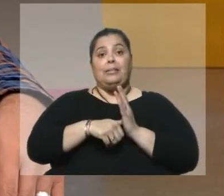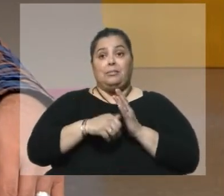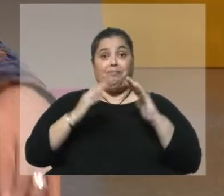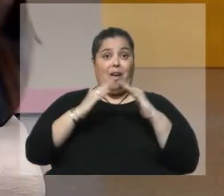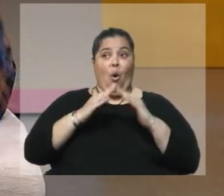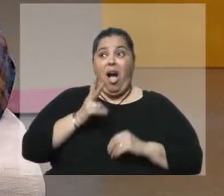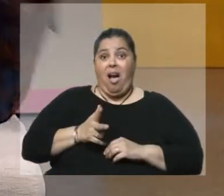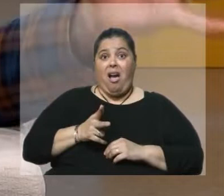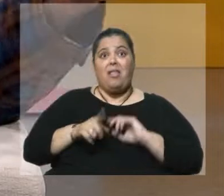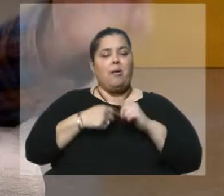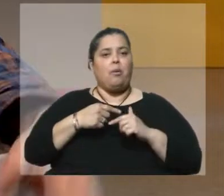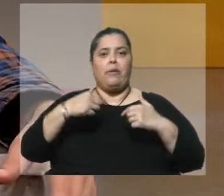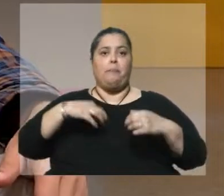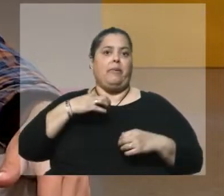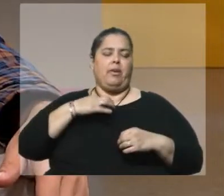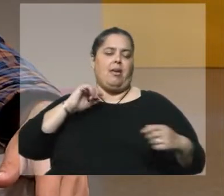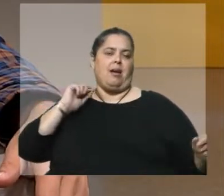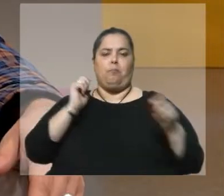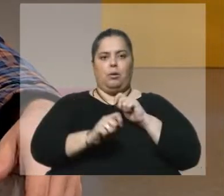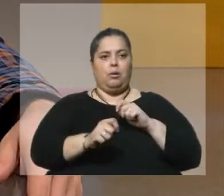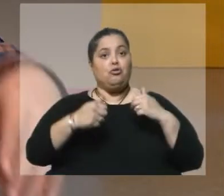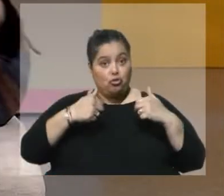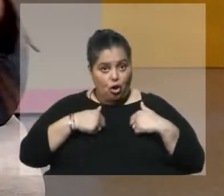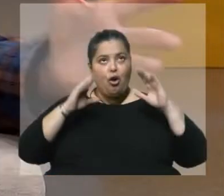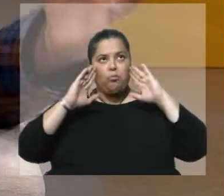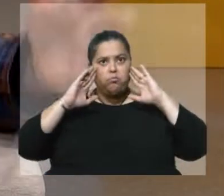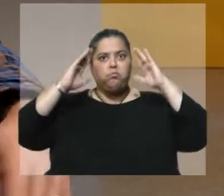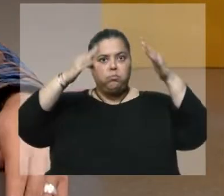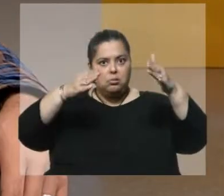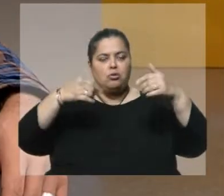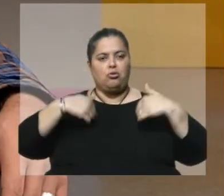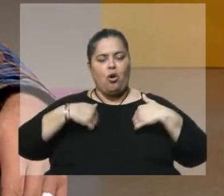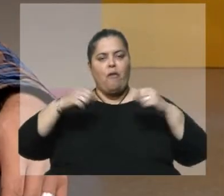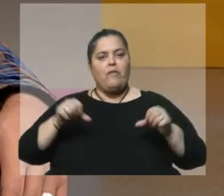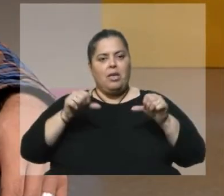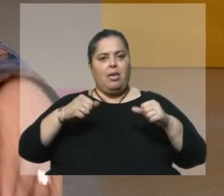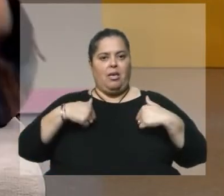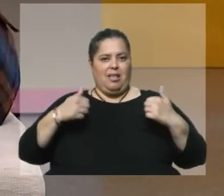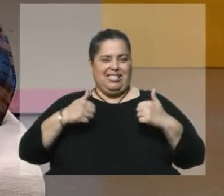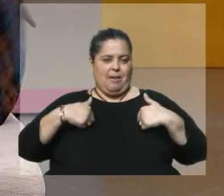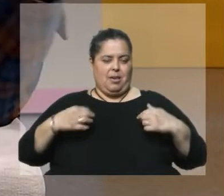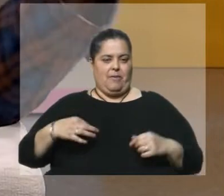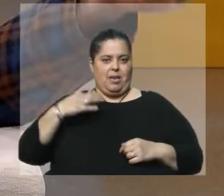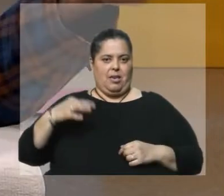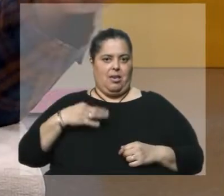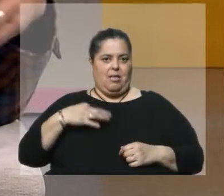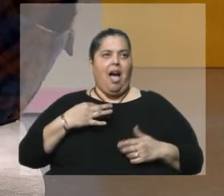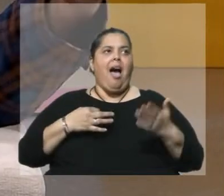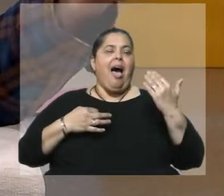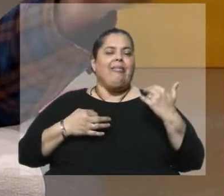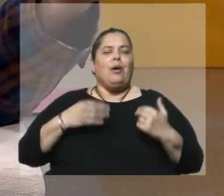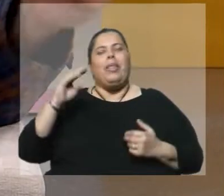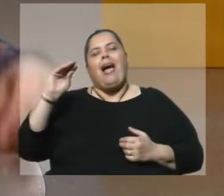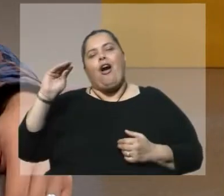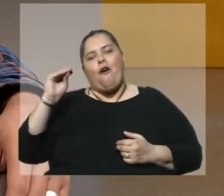sea, yo proyecté todo lo que yo quise hacer. La vida que tengo hoy la proyecté. Quizás no tan consciente en la